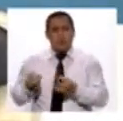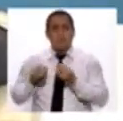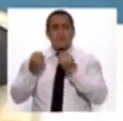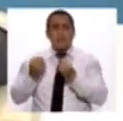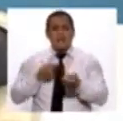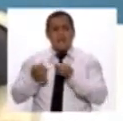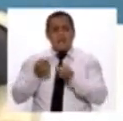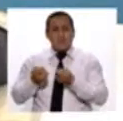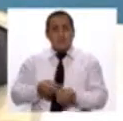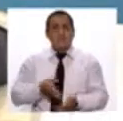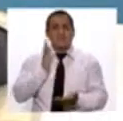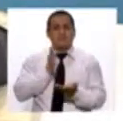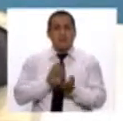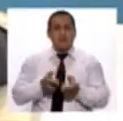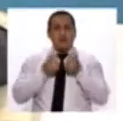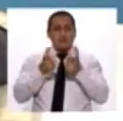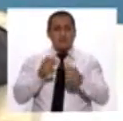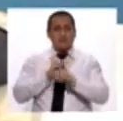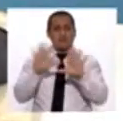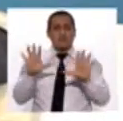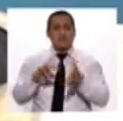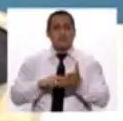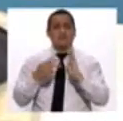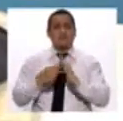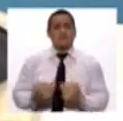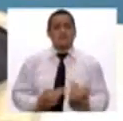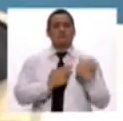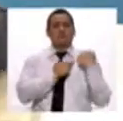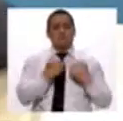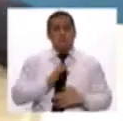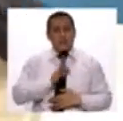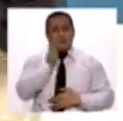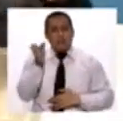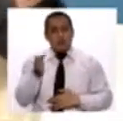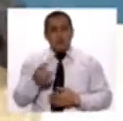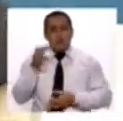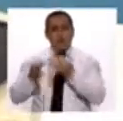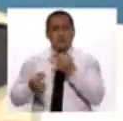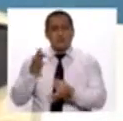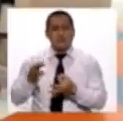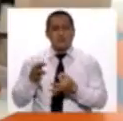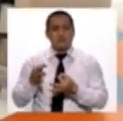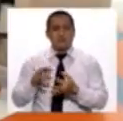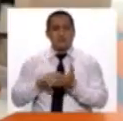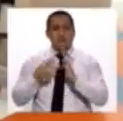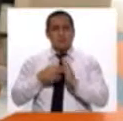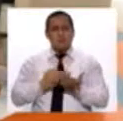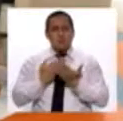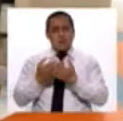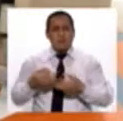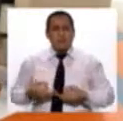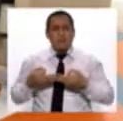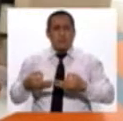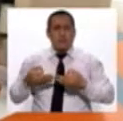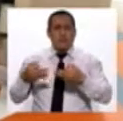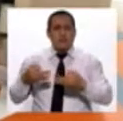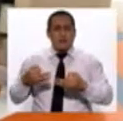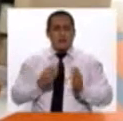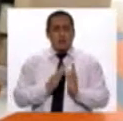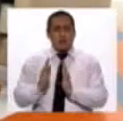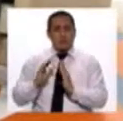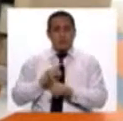para conseguir que se aplique el control difuso finalmente. Es decir, me obligan a ir a un paso adicional. Con lo que se termina dilatando el